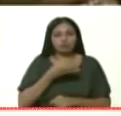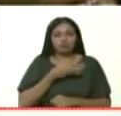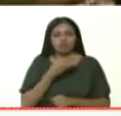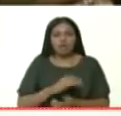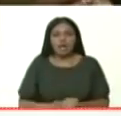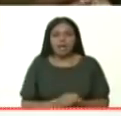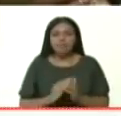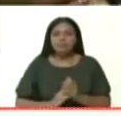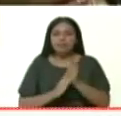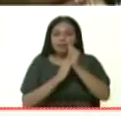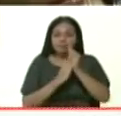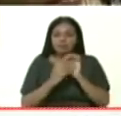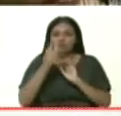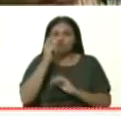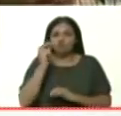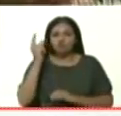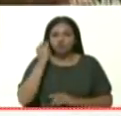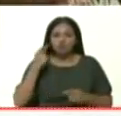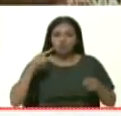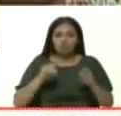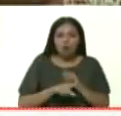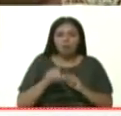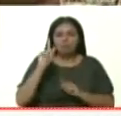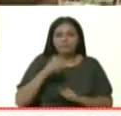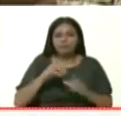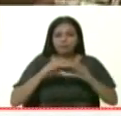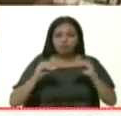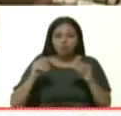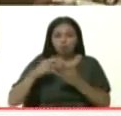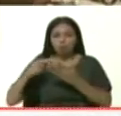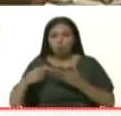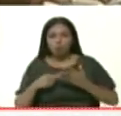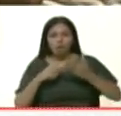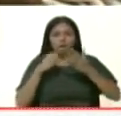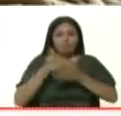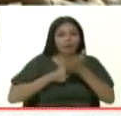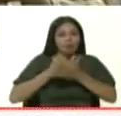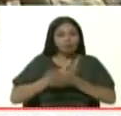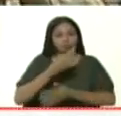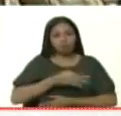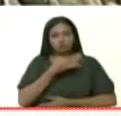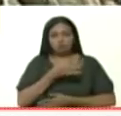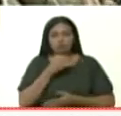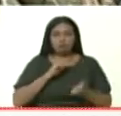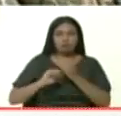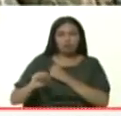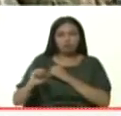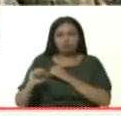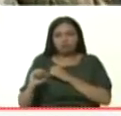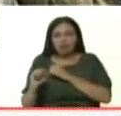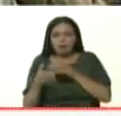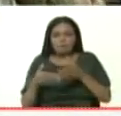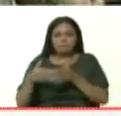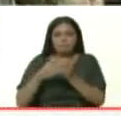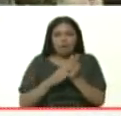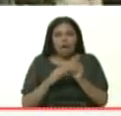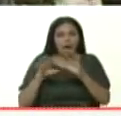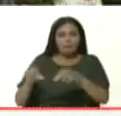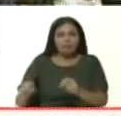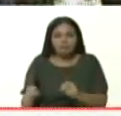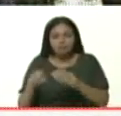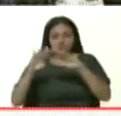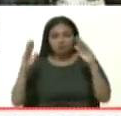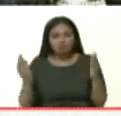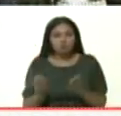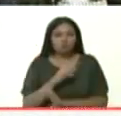de líderes y lideresas en todos los aspectos de la lucha social contra el neoliberalismo, contra el capitalismo en el